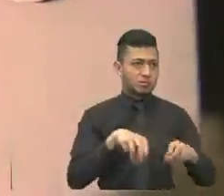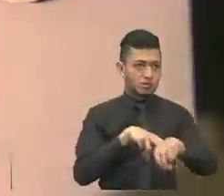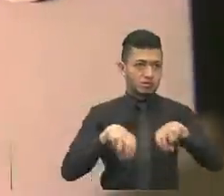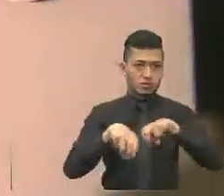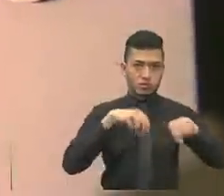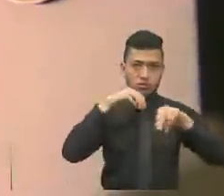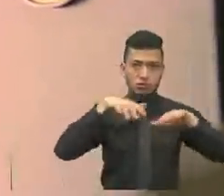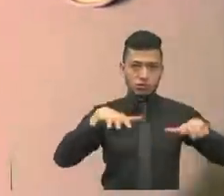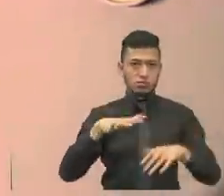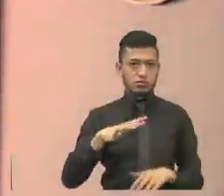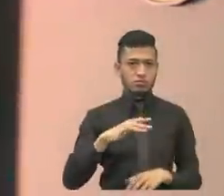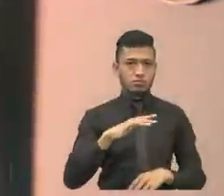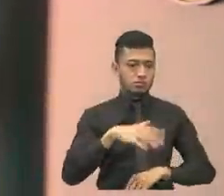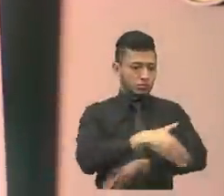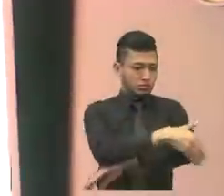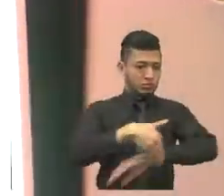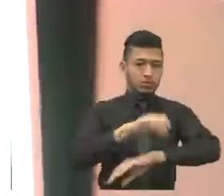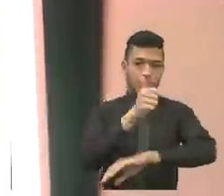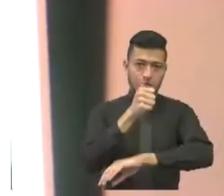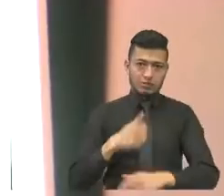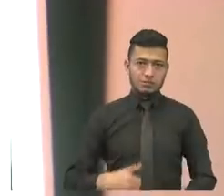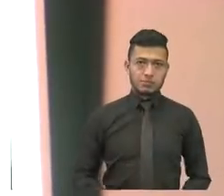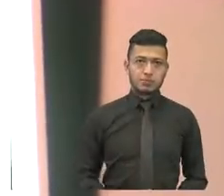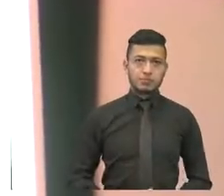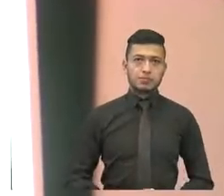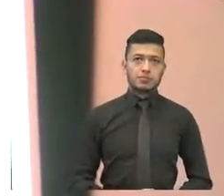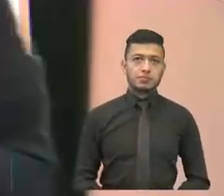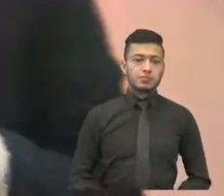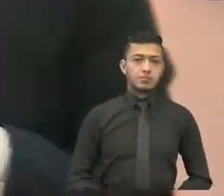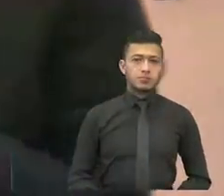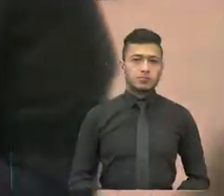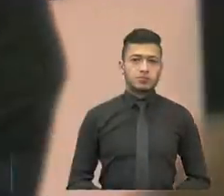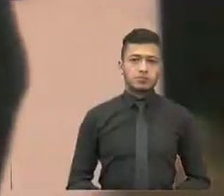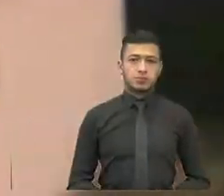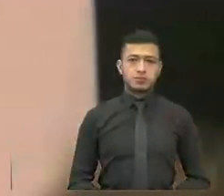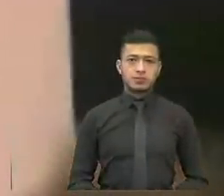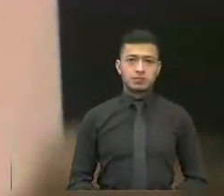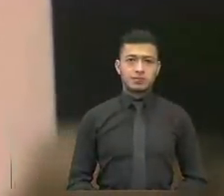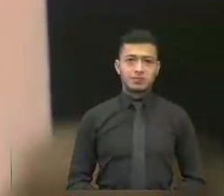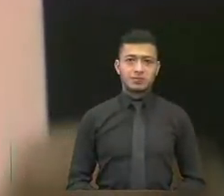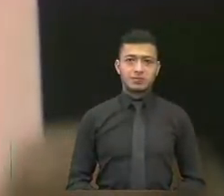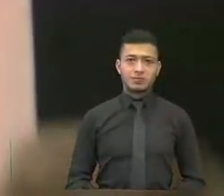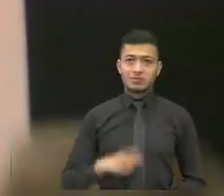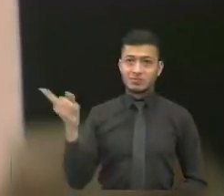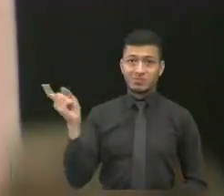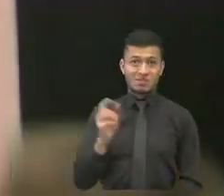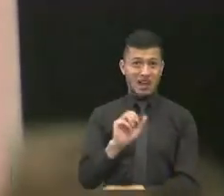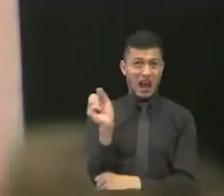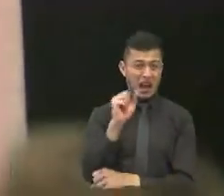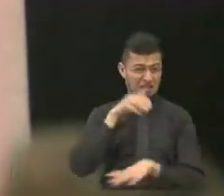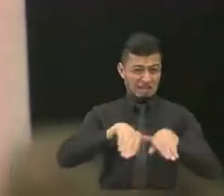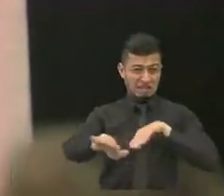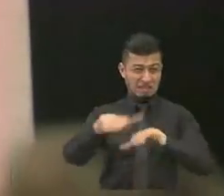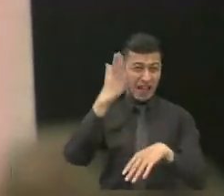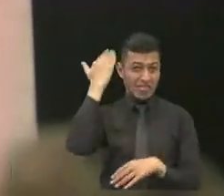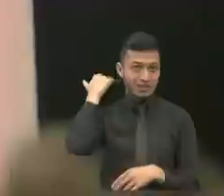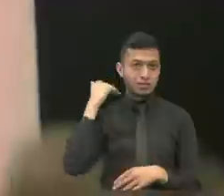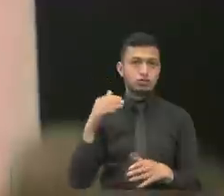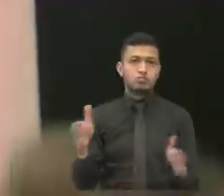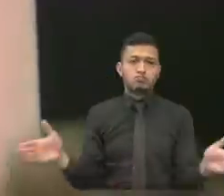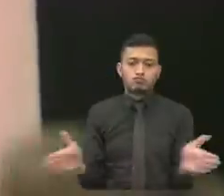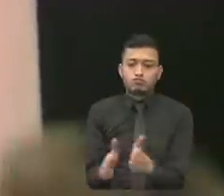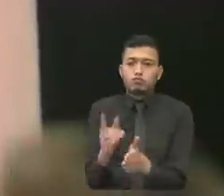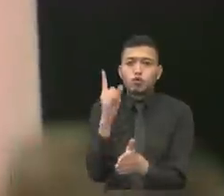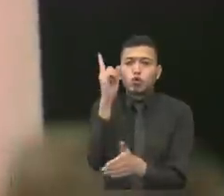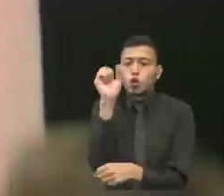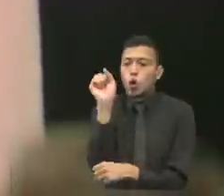corredor. Este, ahora ya, no tiene toda esa cantidad de carros que van ahí. Todo eso quedó reducido a un carril